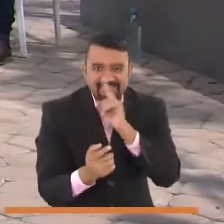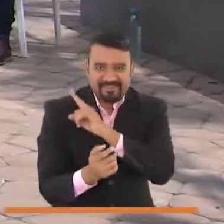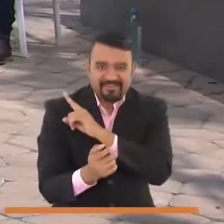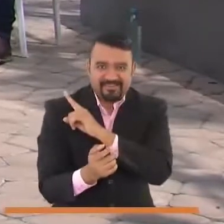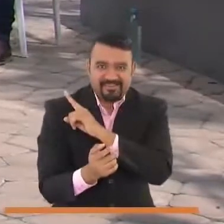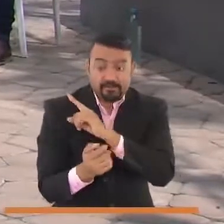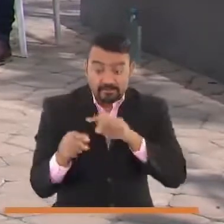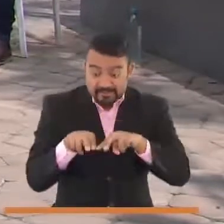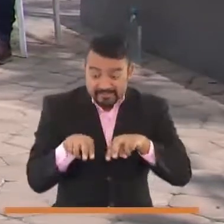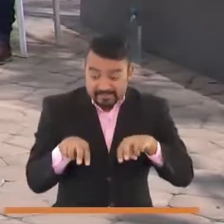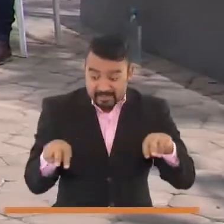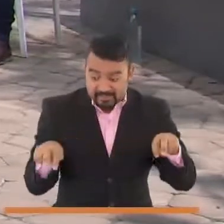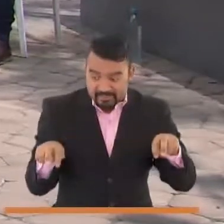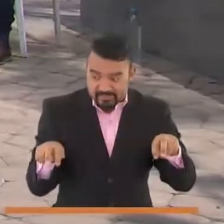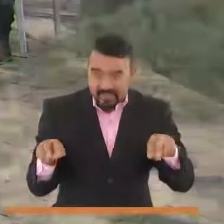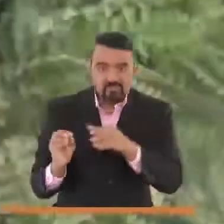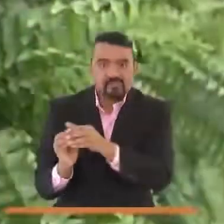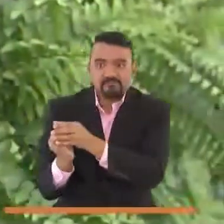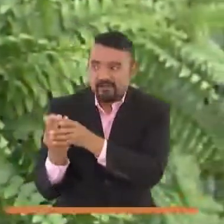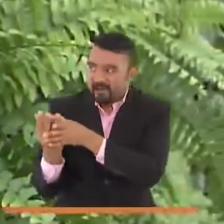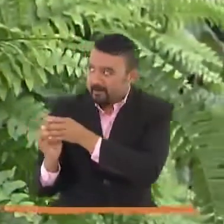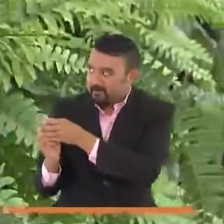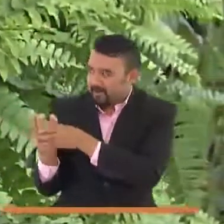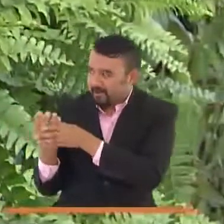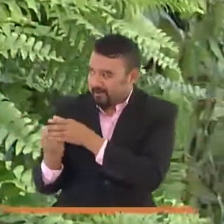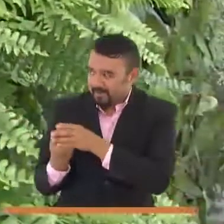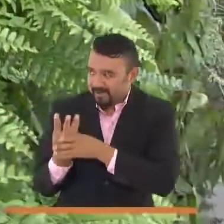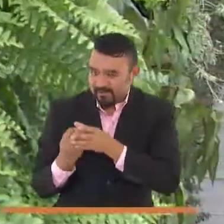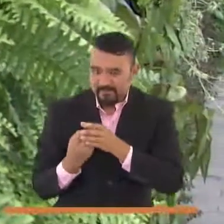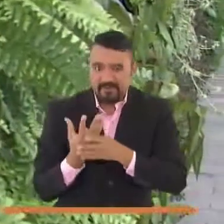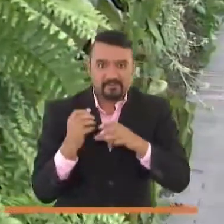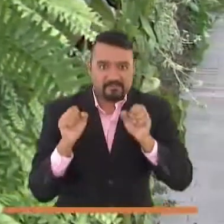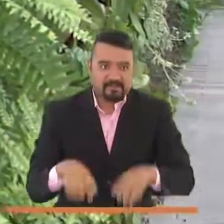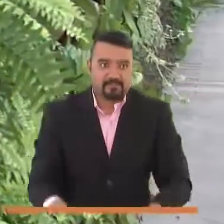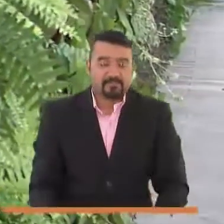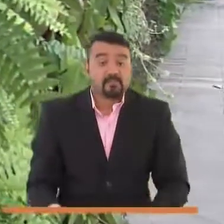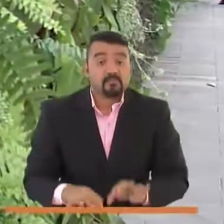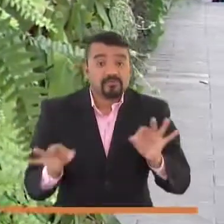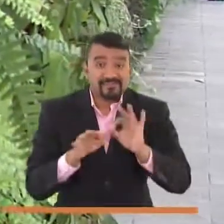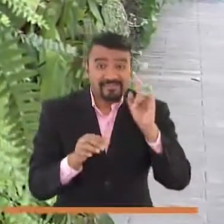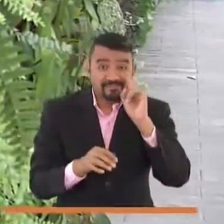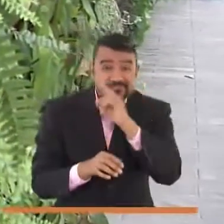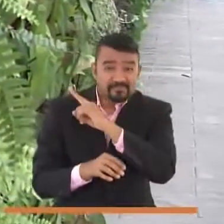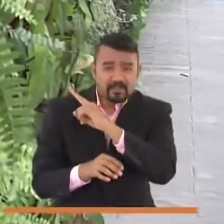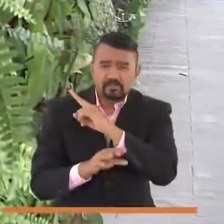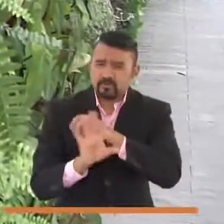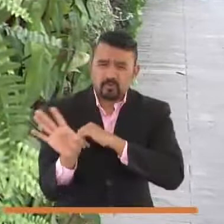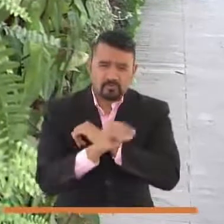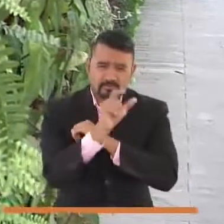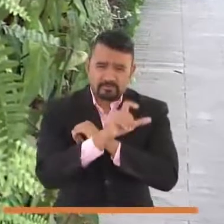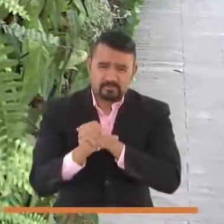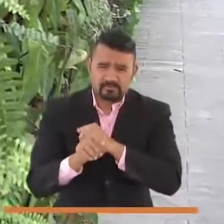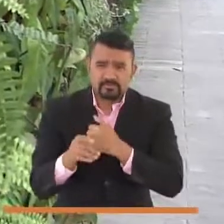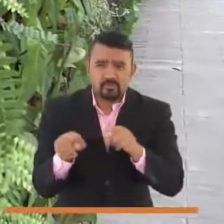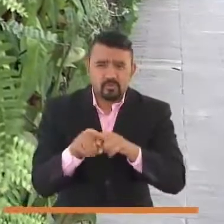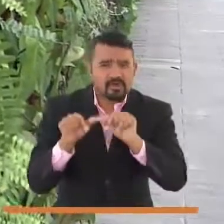la naturaleza. Le pedimos a todos los envigadeños, a los vecinos del pasaje de ley, pero a todos en general, que nos